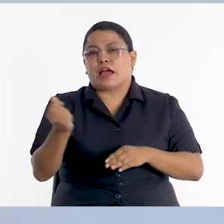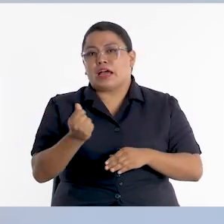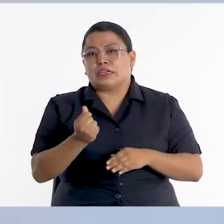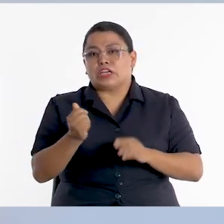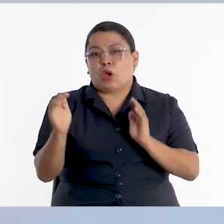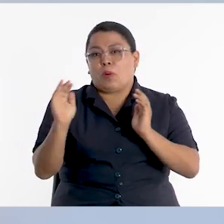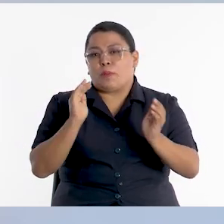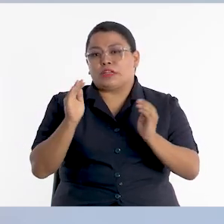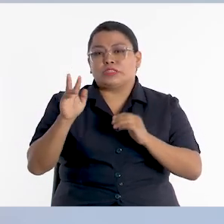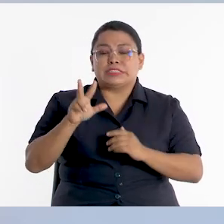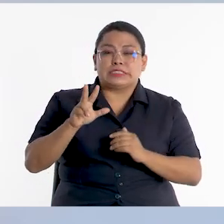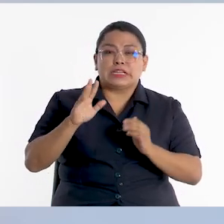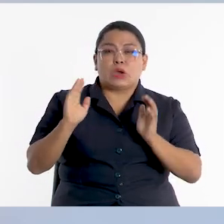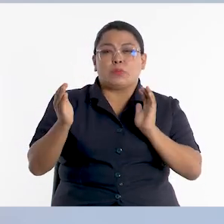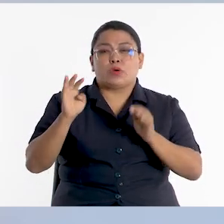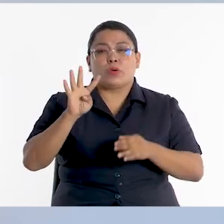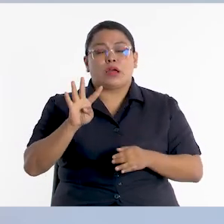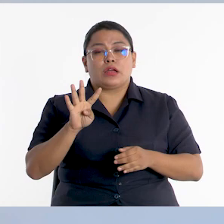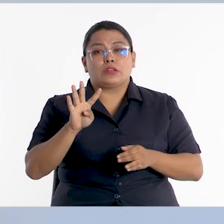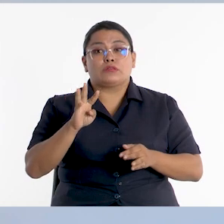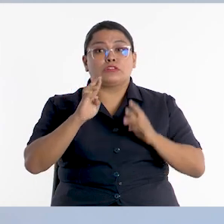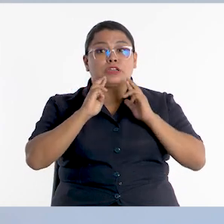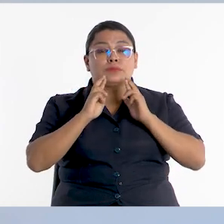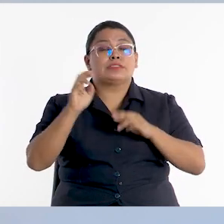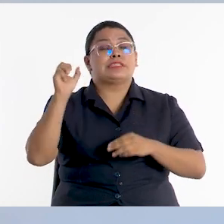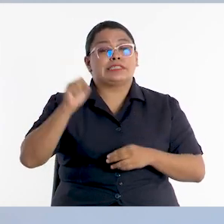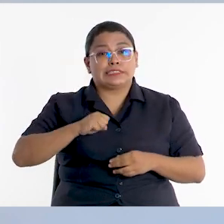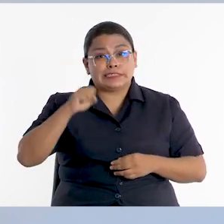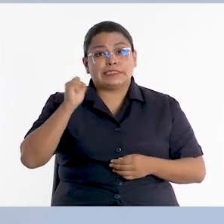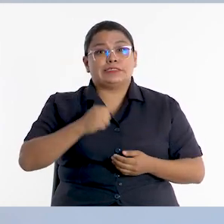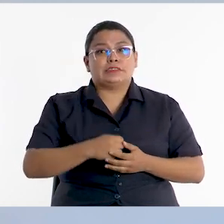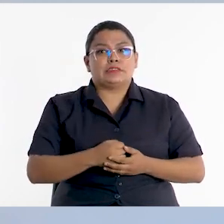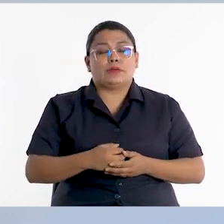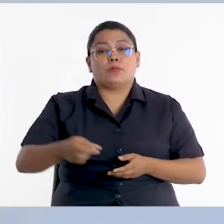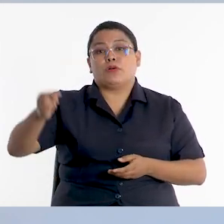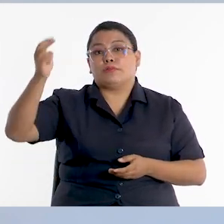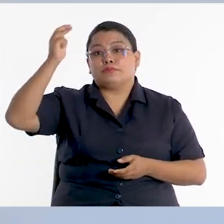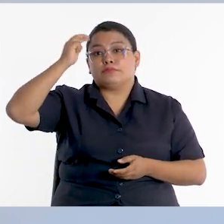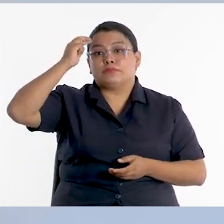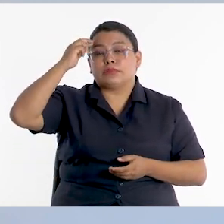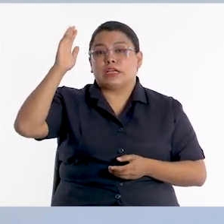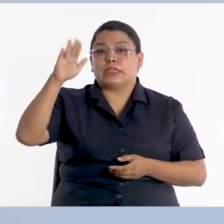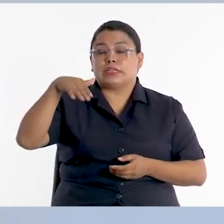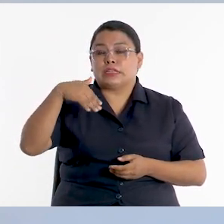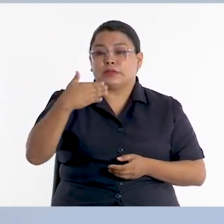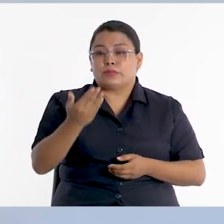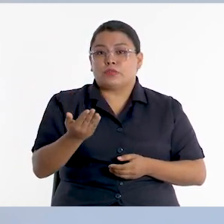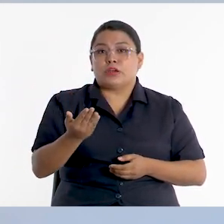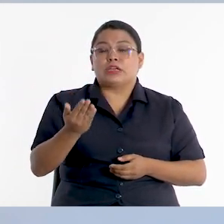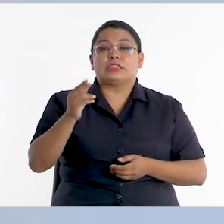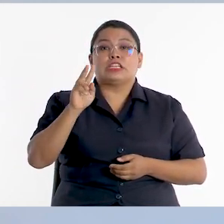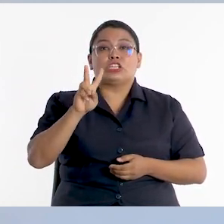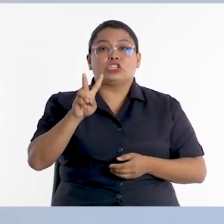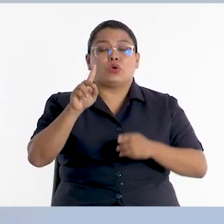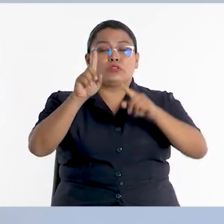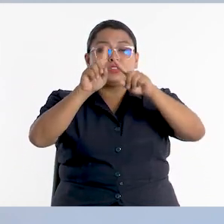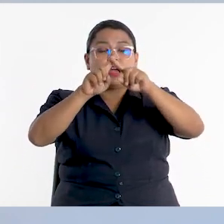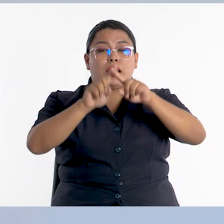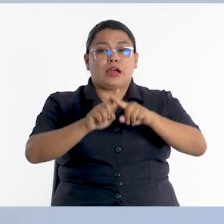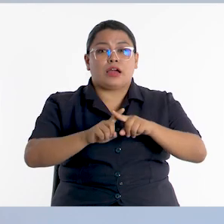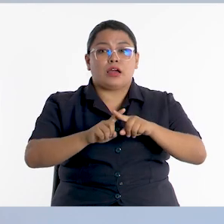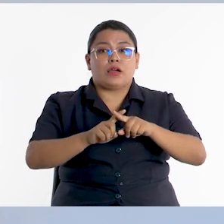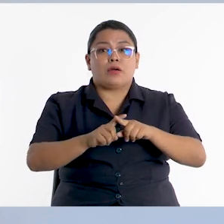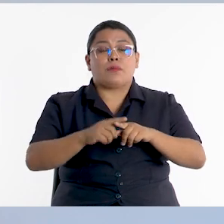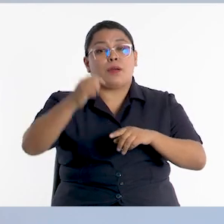que la del 3 y la del 4? Y la respuesta es sí. Por esa razón, después de la tabla del 2,